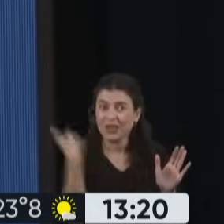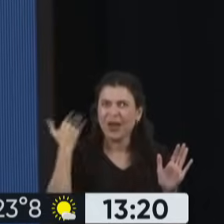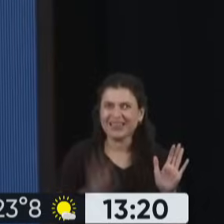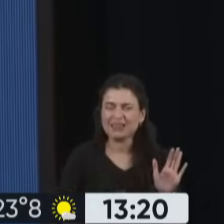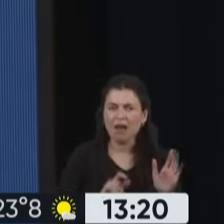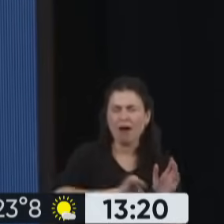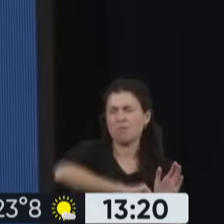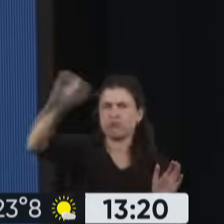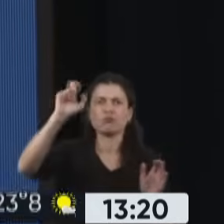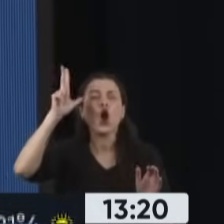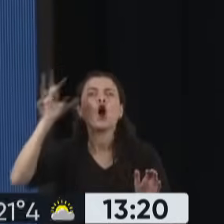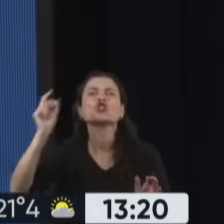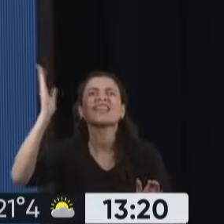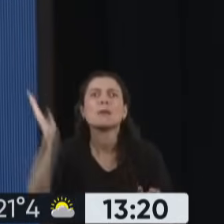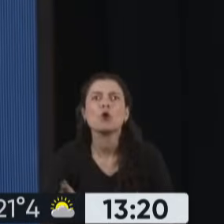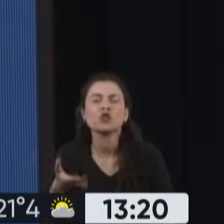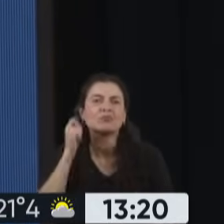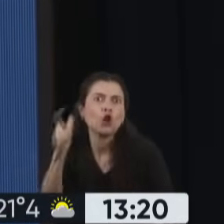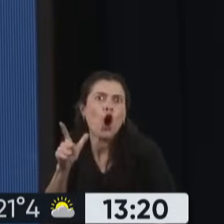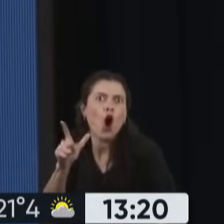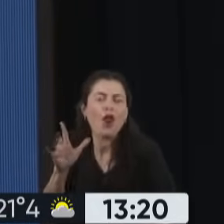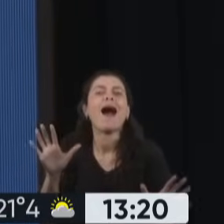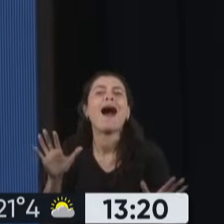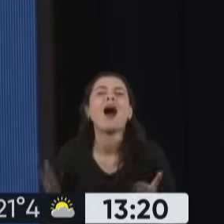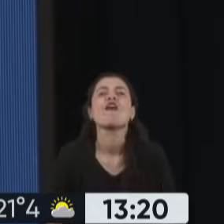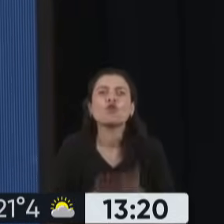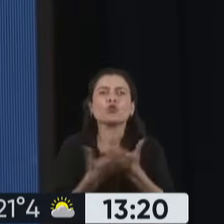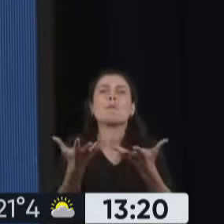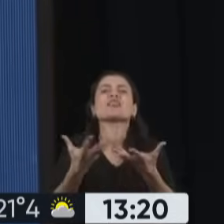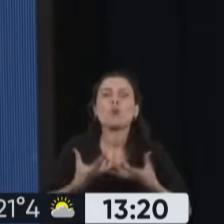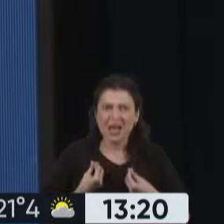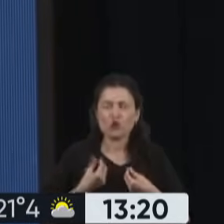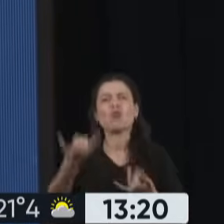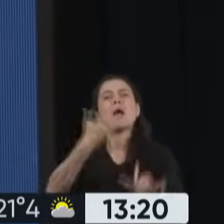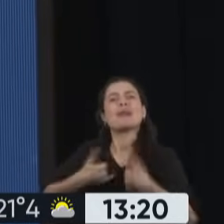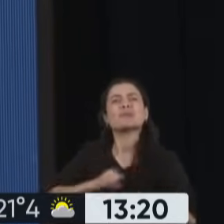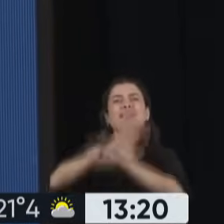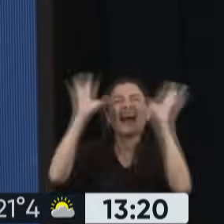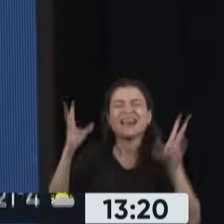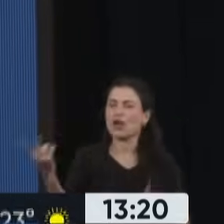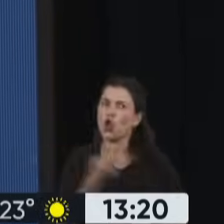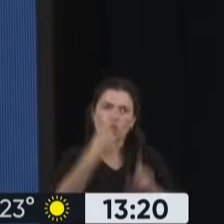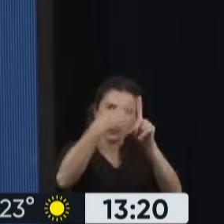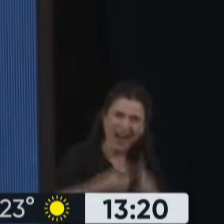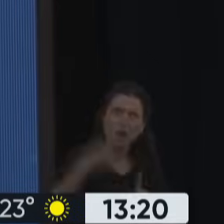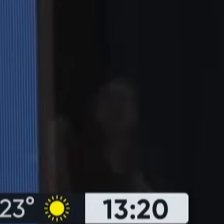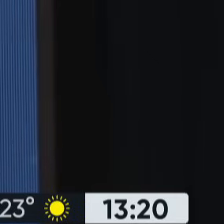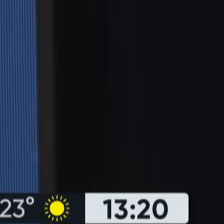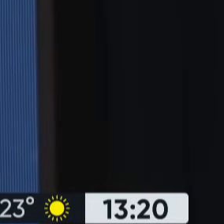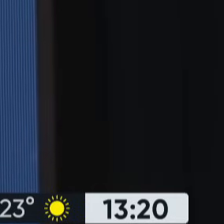decir, 70 puntos porcentuales de la explicación del crecimiento económico es el capital humano.